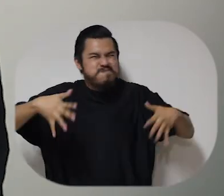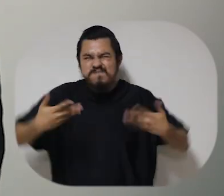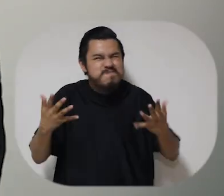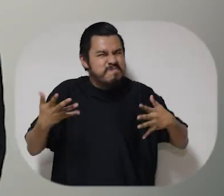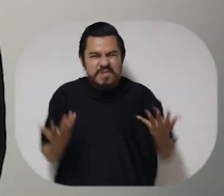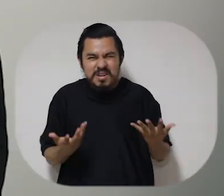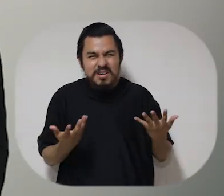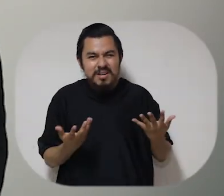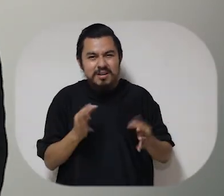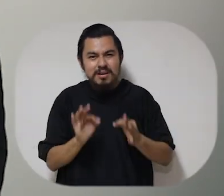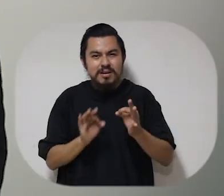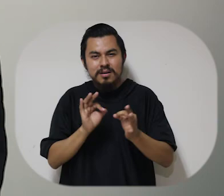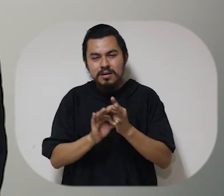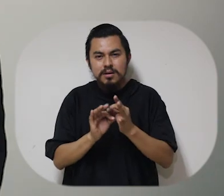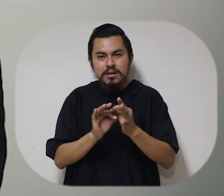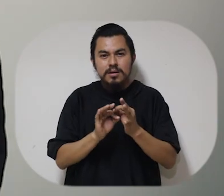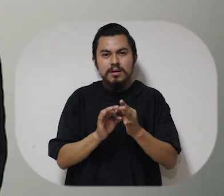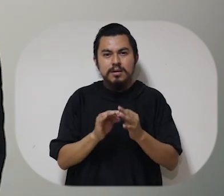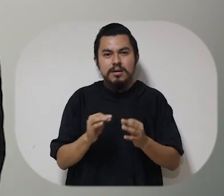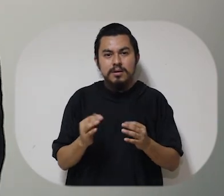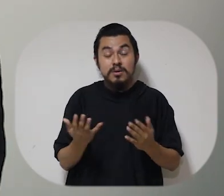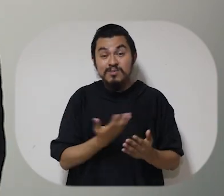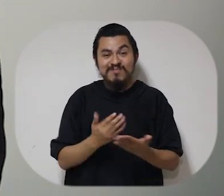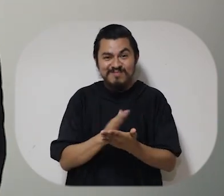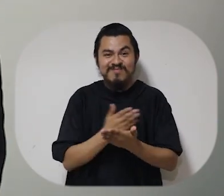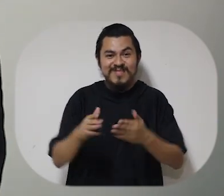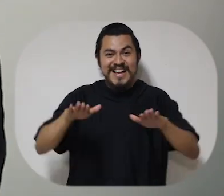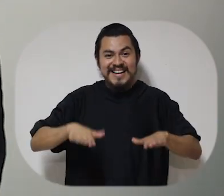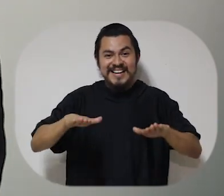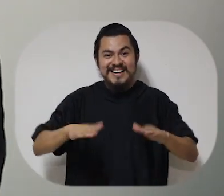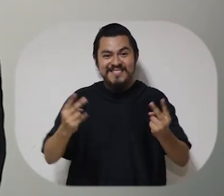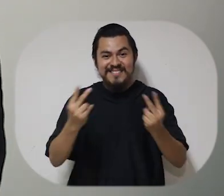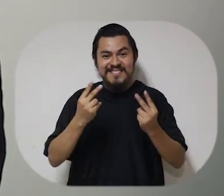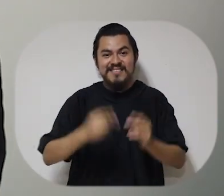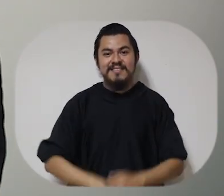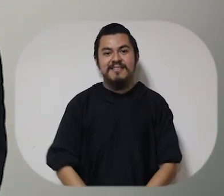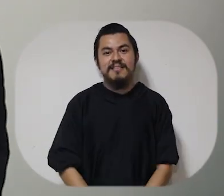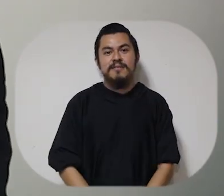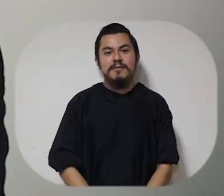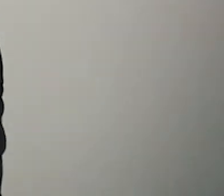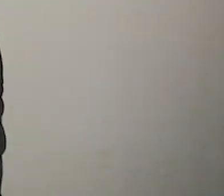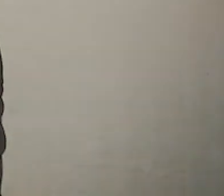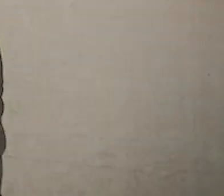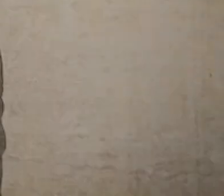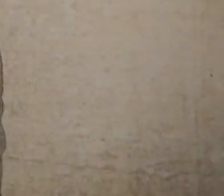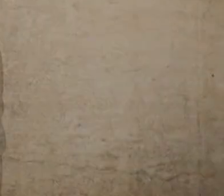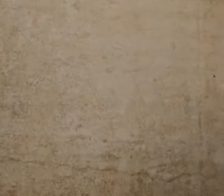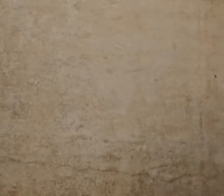escrita la Biblia exactamente. Esto es lo que compartiremos. Muchas gracias.